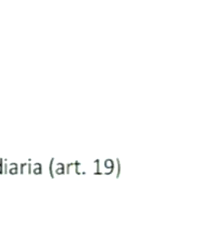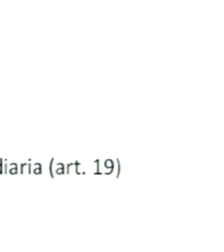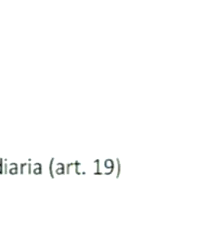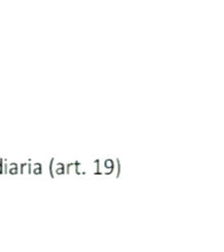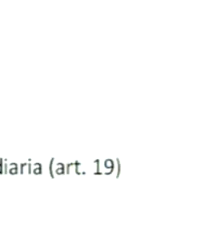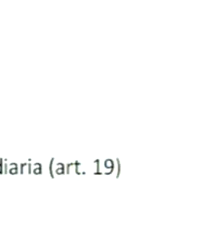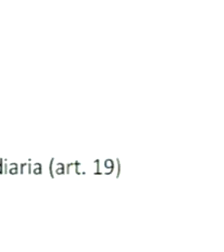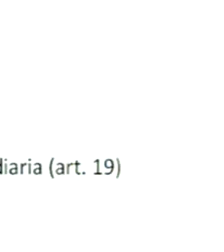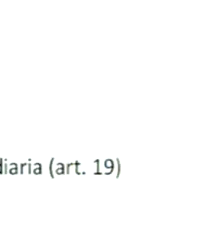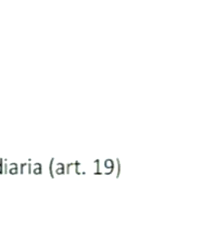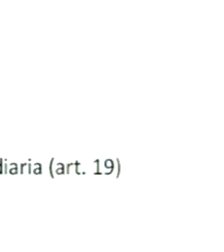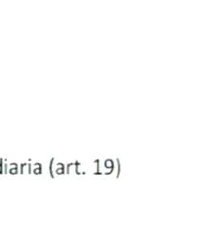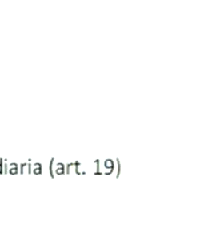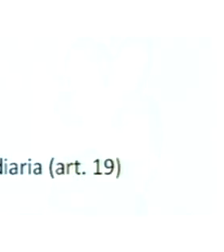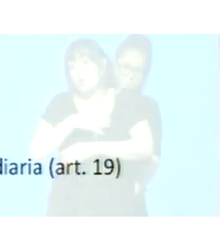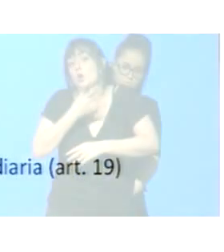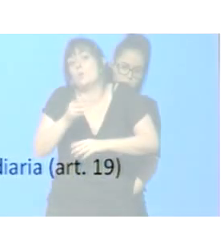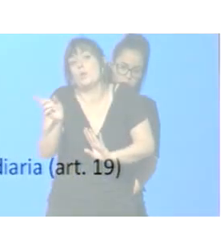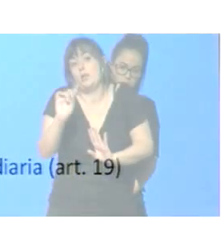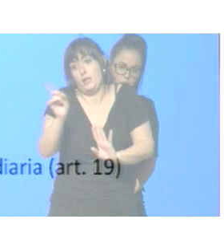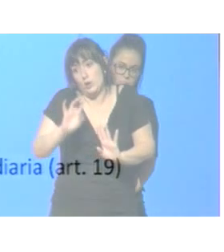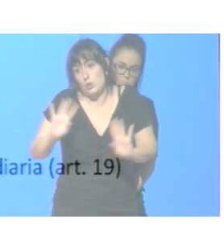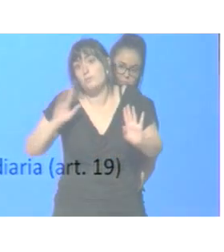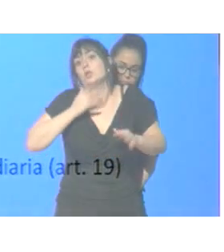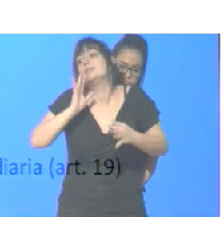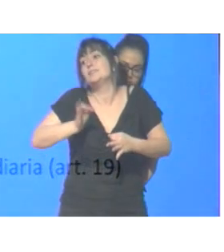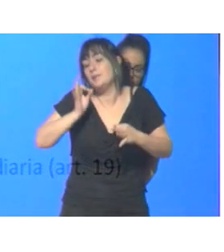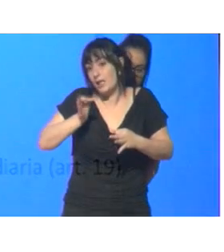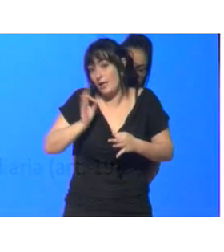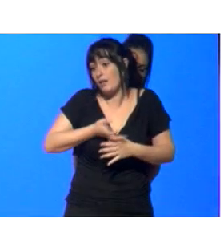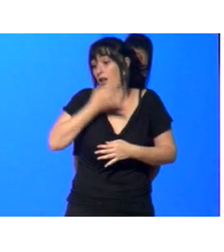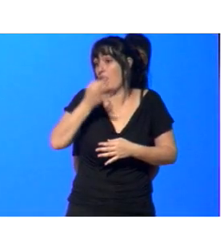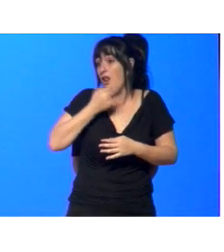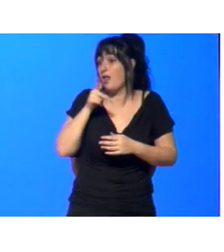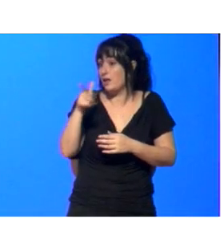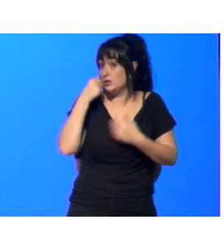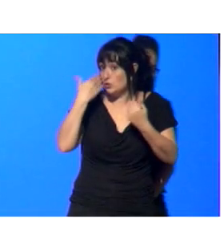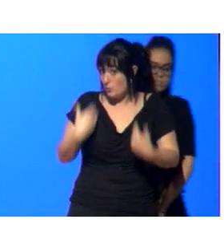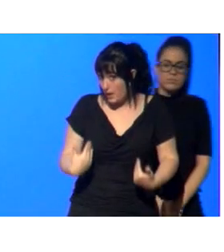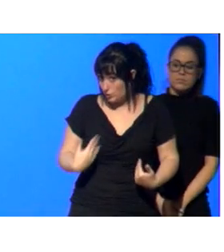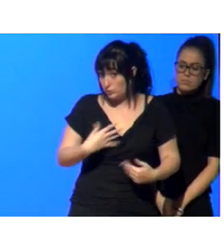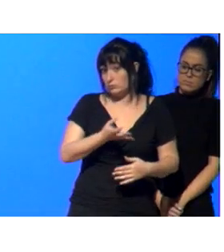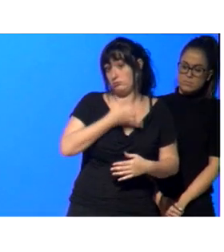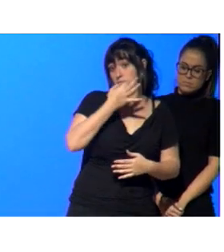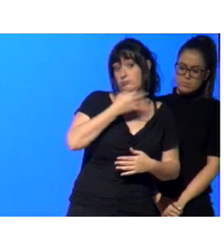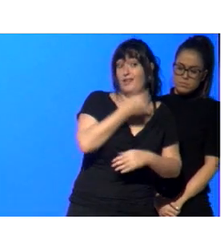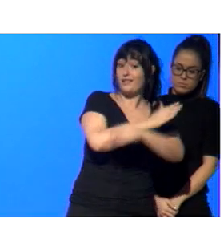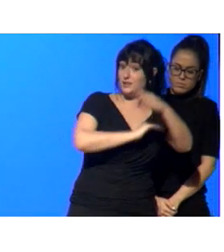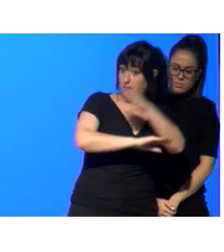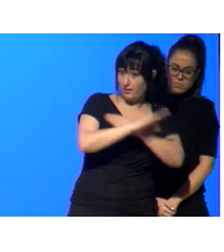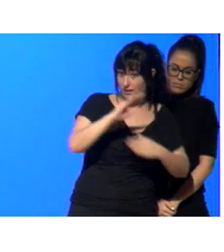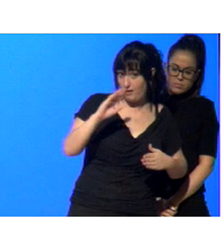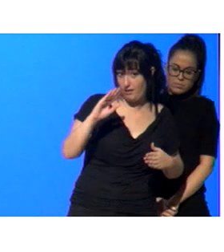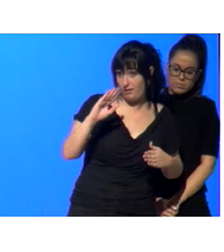educativo etcétera Pues quizá no Pero puede Es cierto que es que el discurso de los derechos humanos y el discurso de la discapacidad